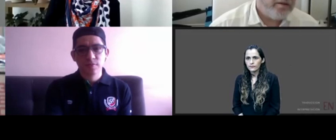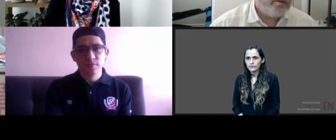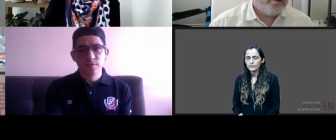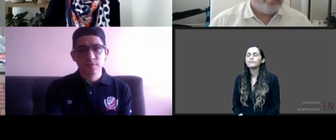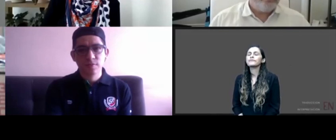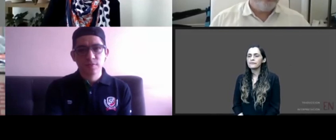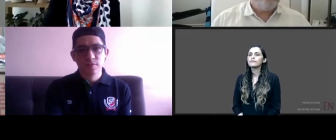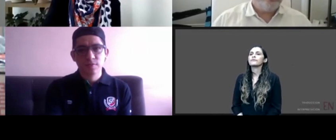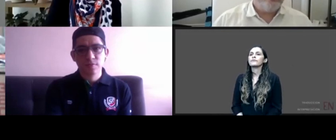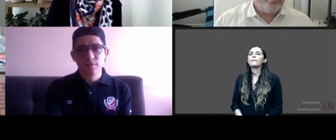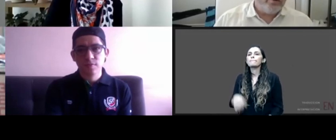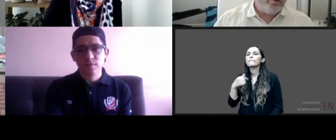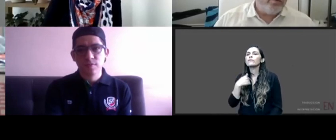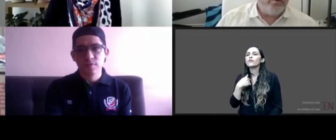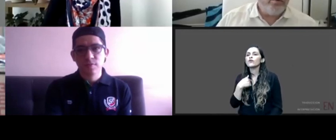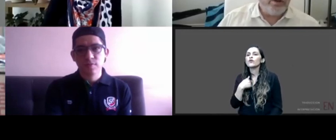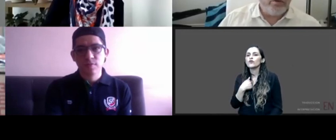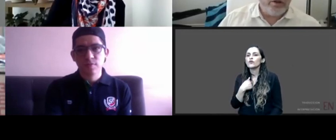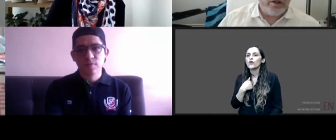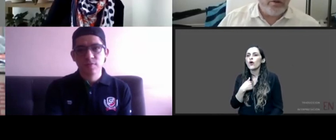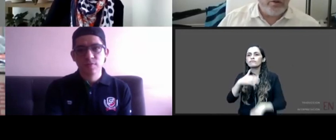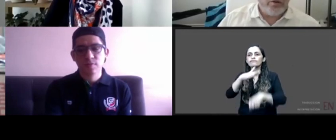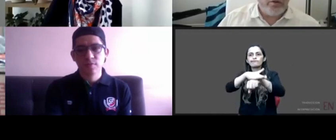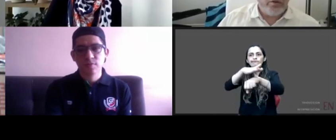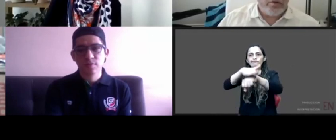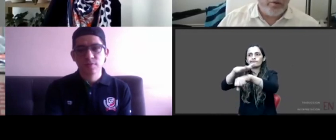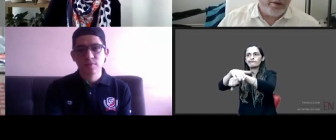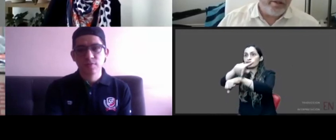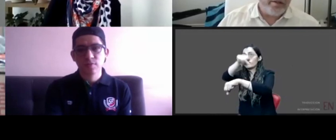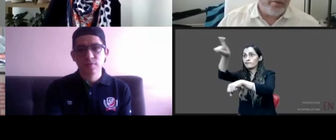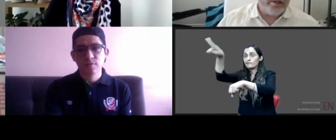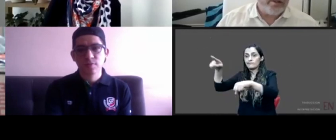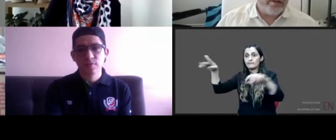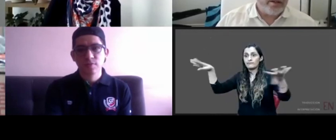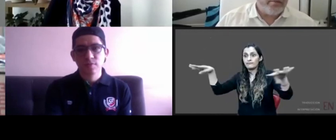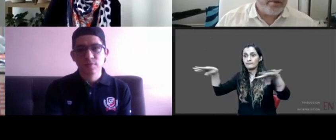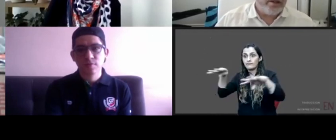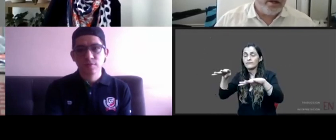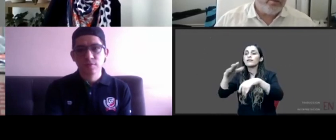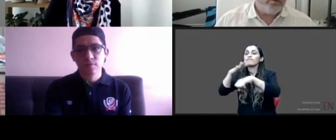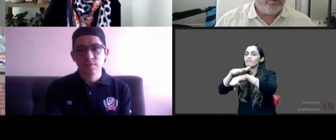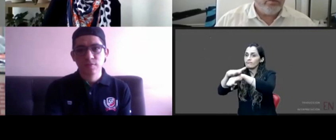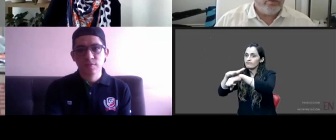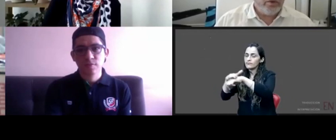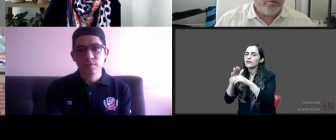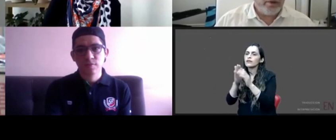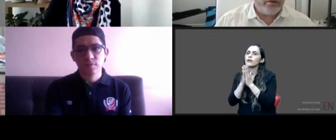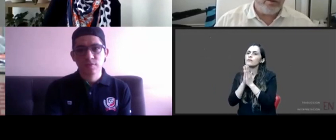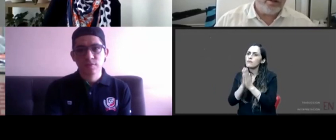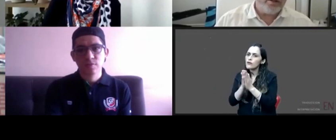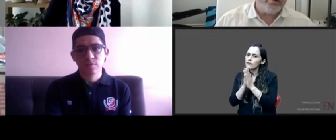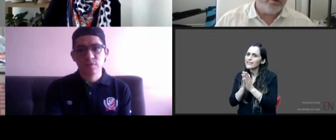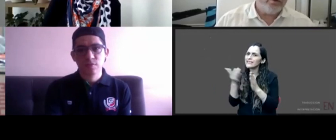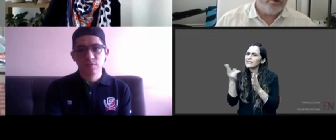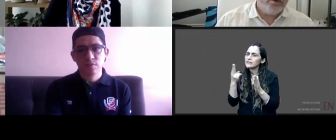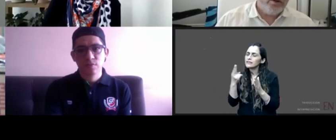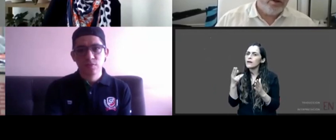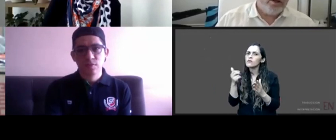Sí, yo llamo a todo el público y a todos los participantes a que mantengamos un espíritu